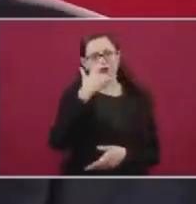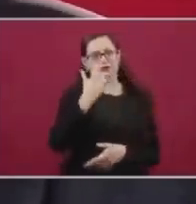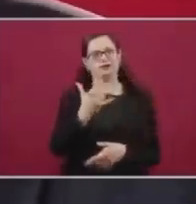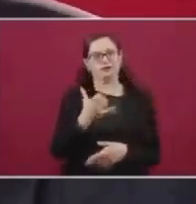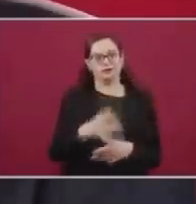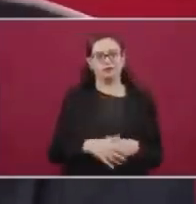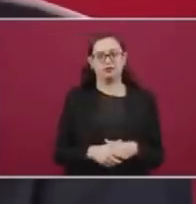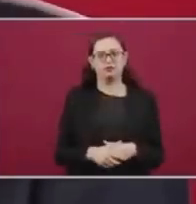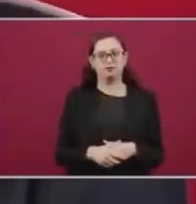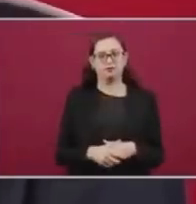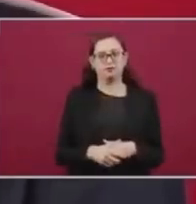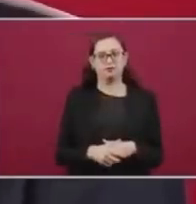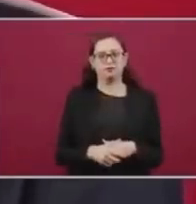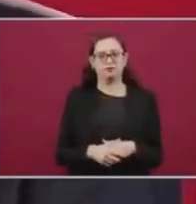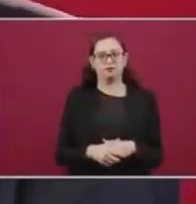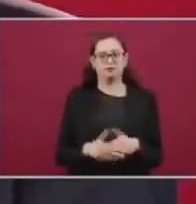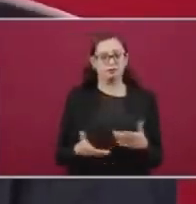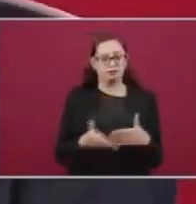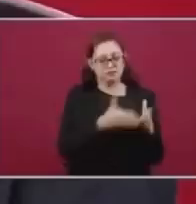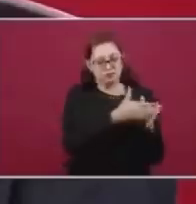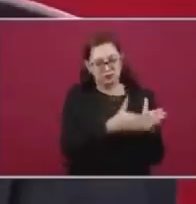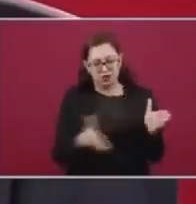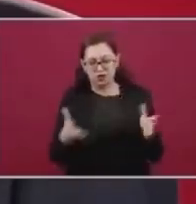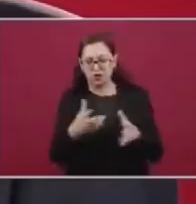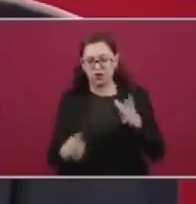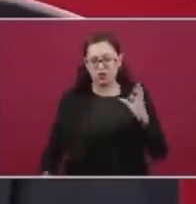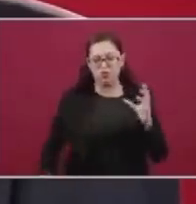en esta nueva etapa